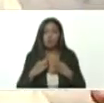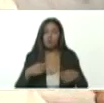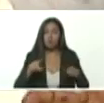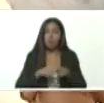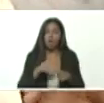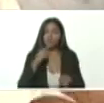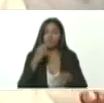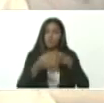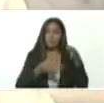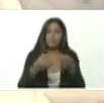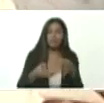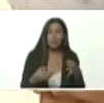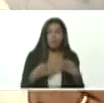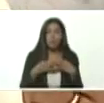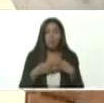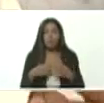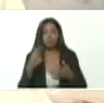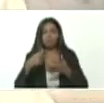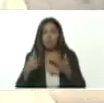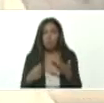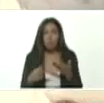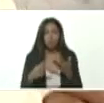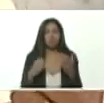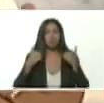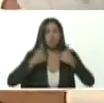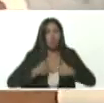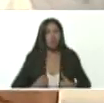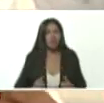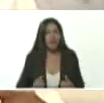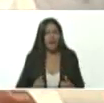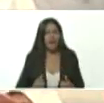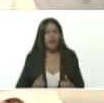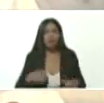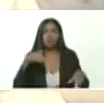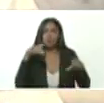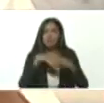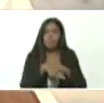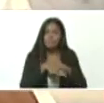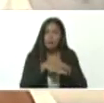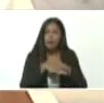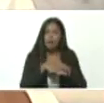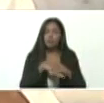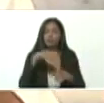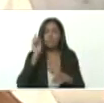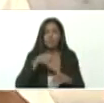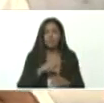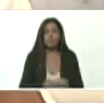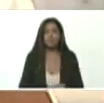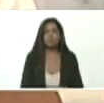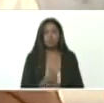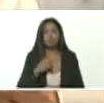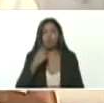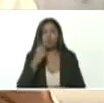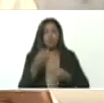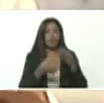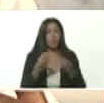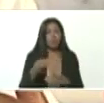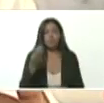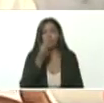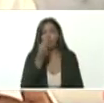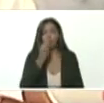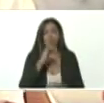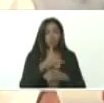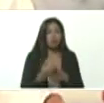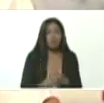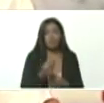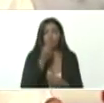de los uniformes, cuando hablamos de los útiles, cuando hablamos del morral, cuando hablamos de los zapatos, cuando hablamos nosotros de la comida, del programa